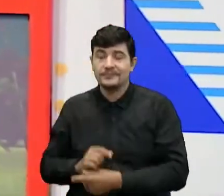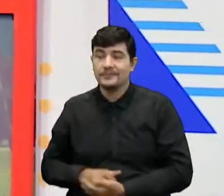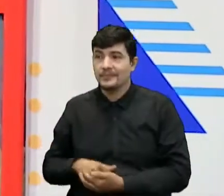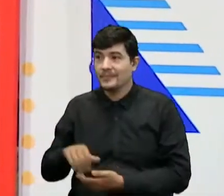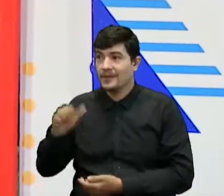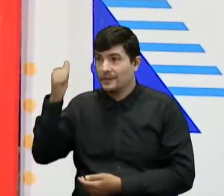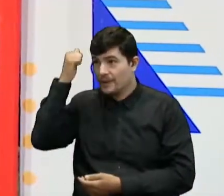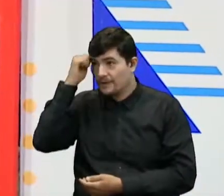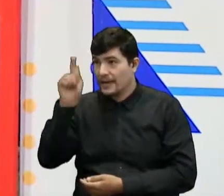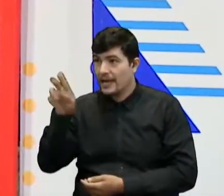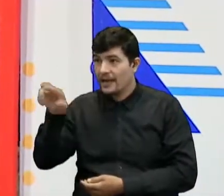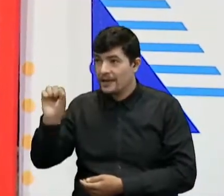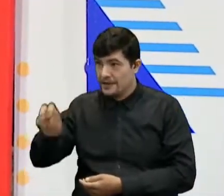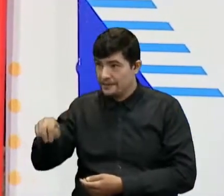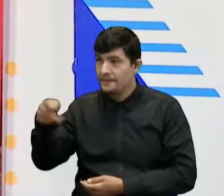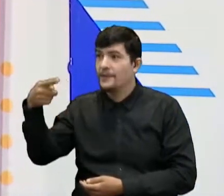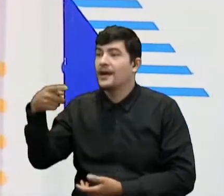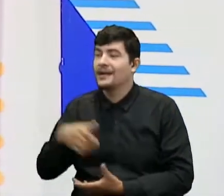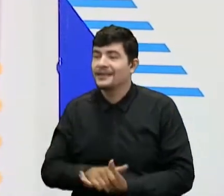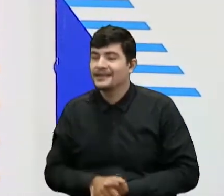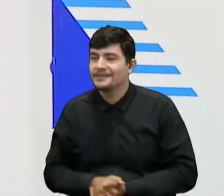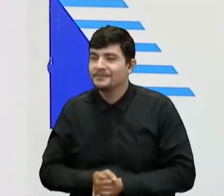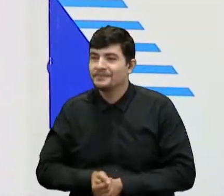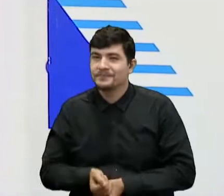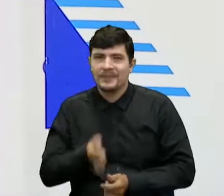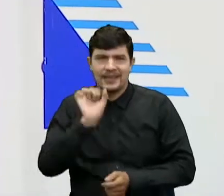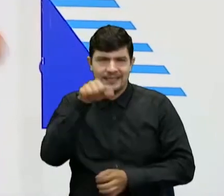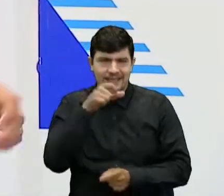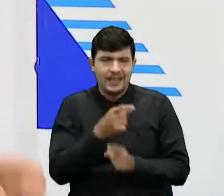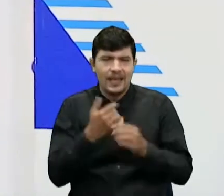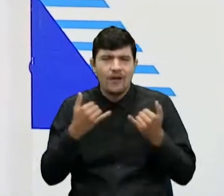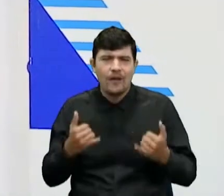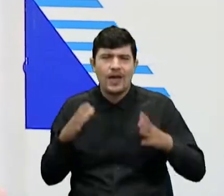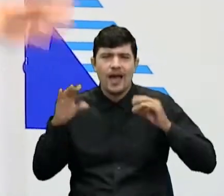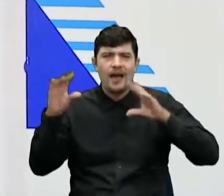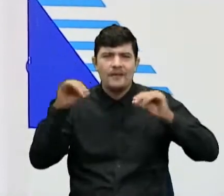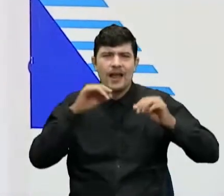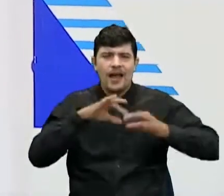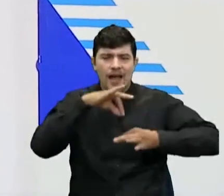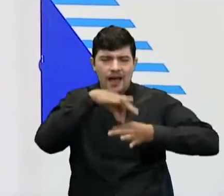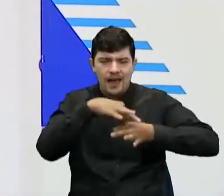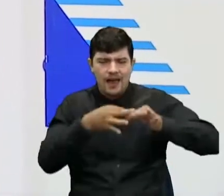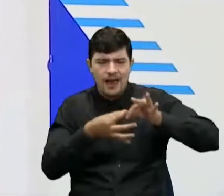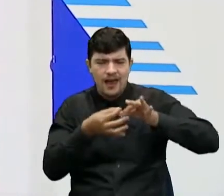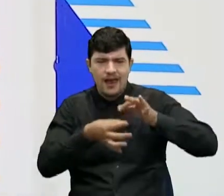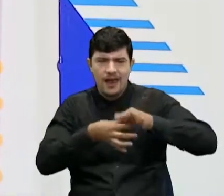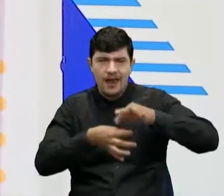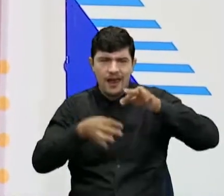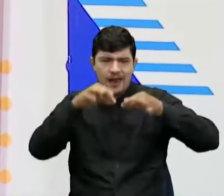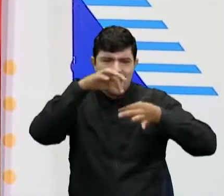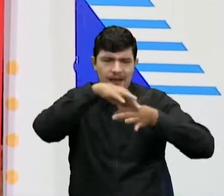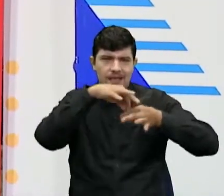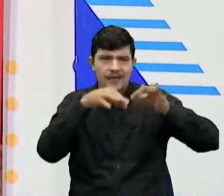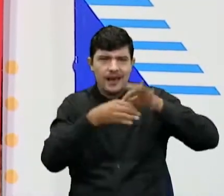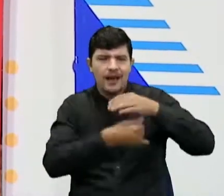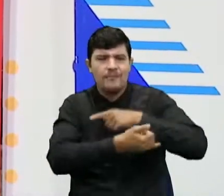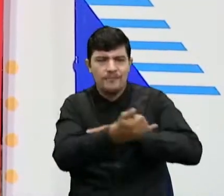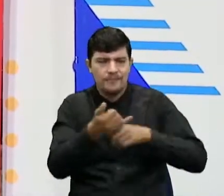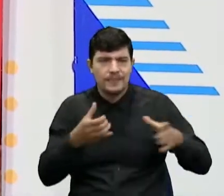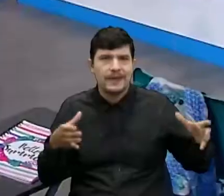si si si Así es Pues vamos a hablar Genética De poblaciones Muy bien